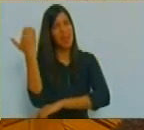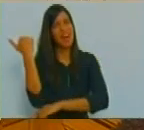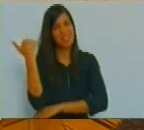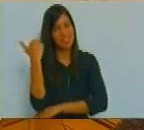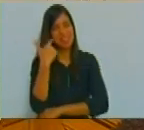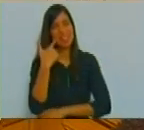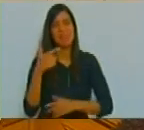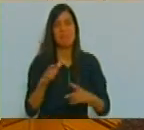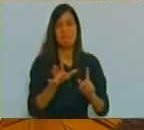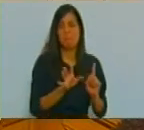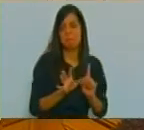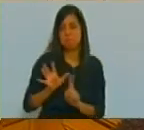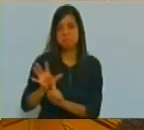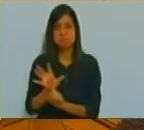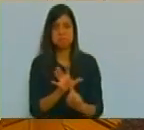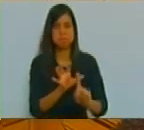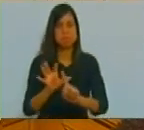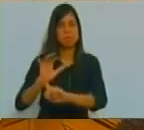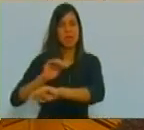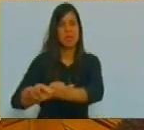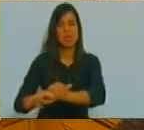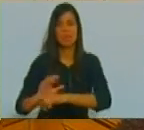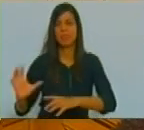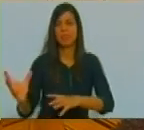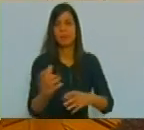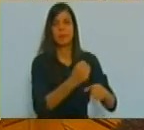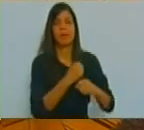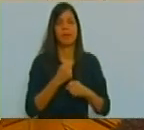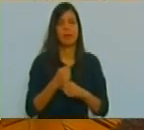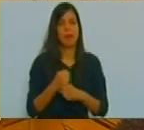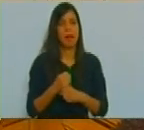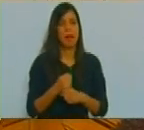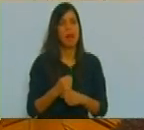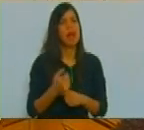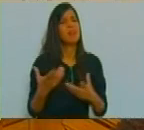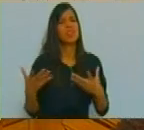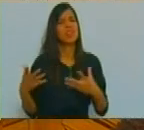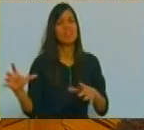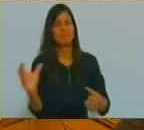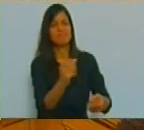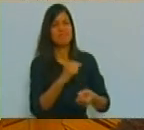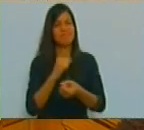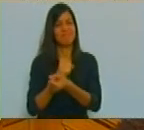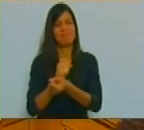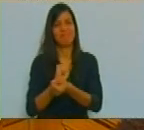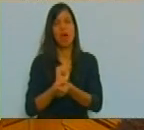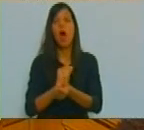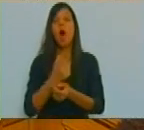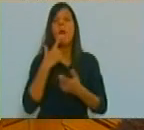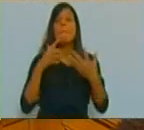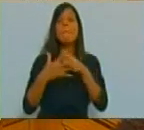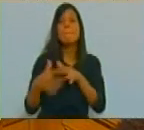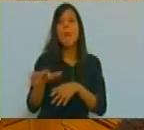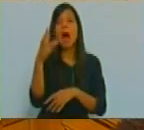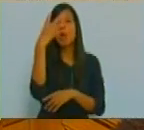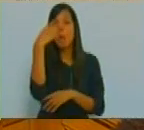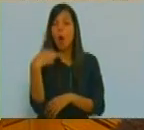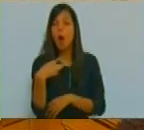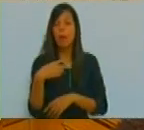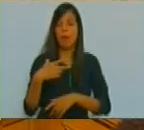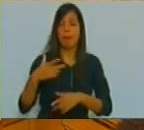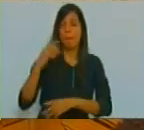nosotros no íbamos a permitir que se aplicaran redadas donde las aplicaban en los barrios donde viven los pobres